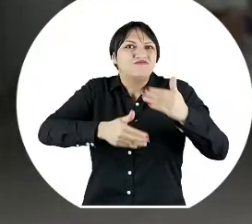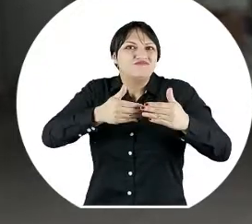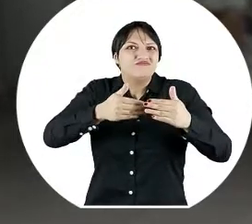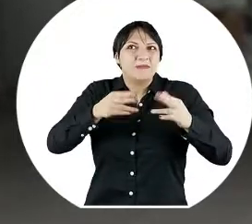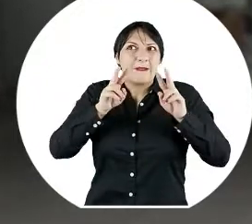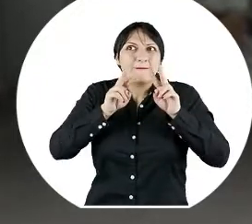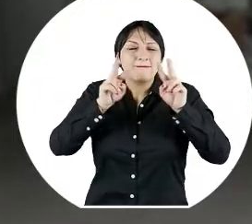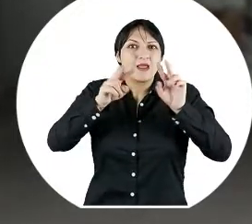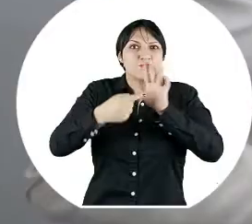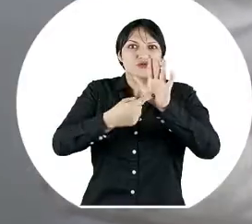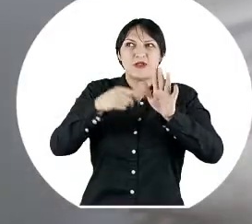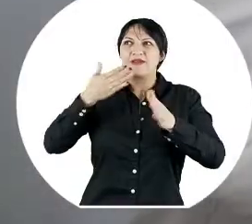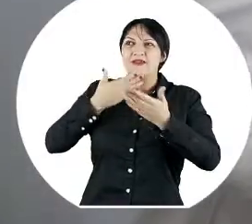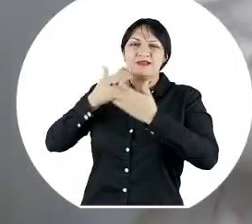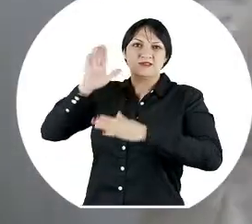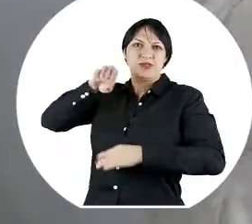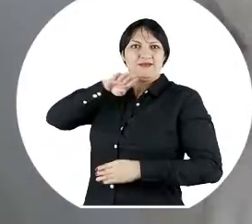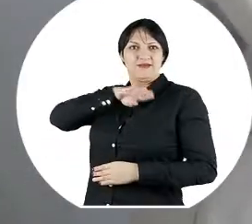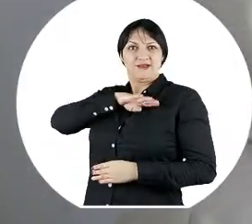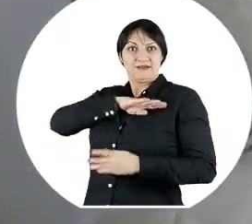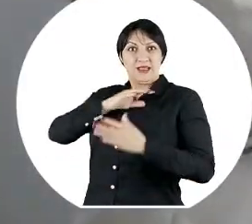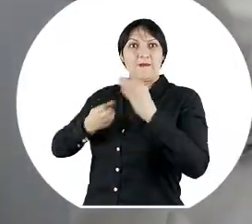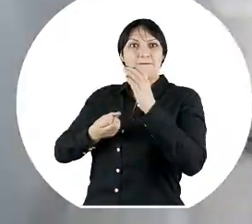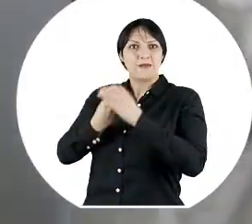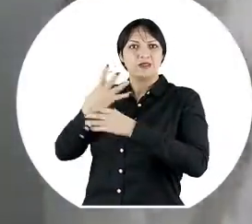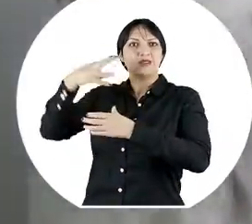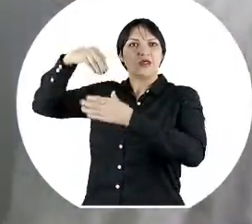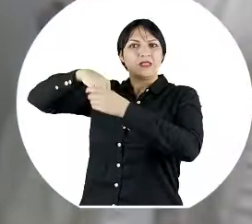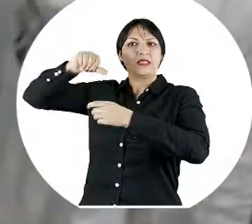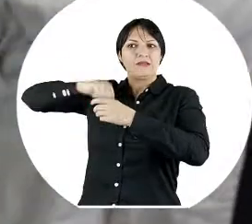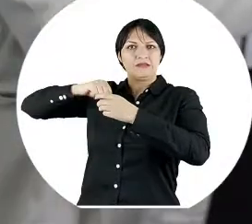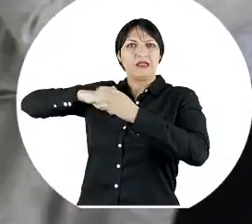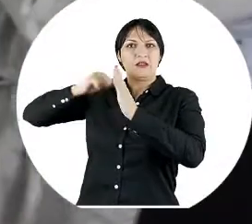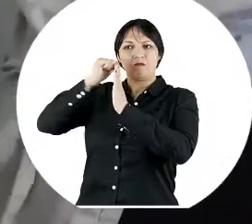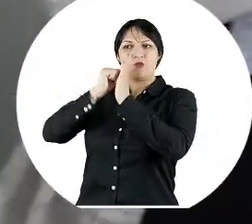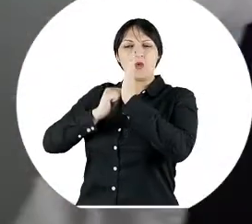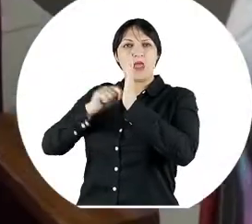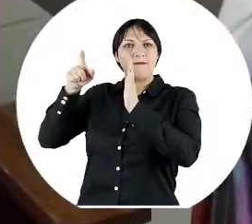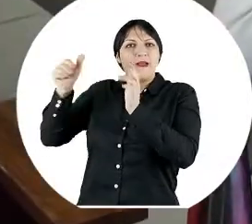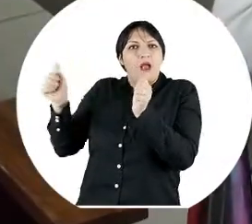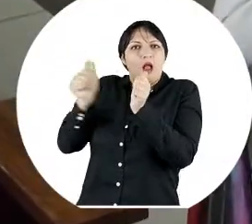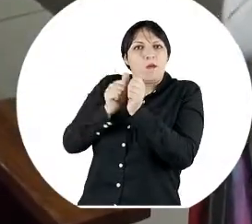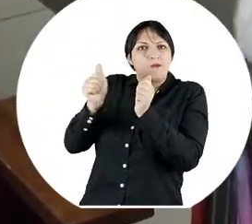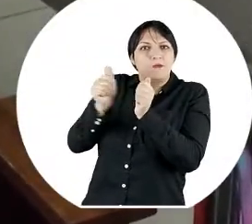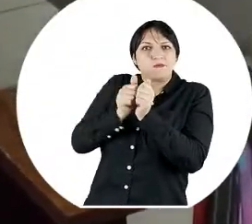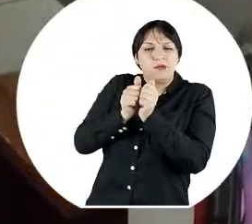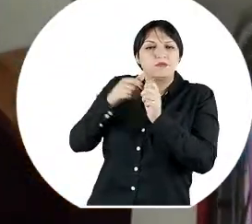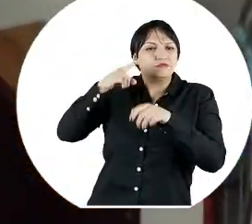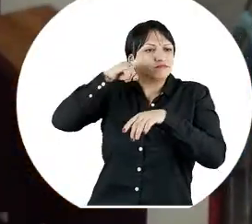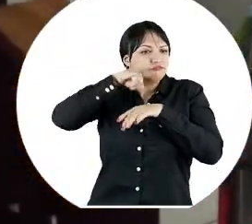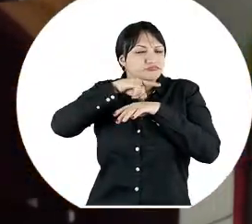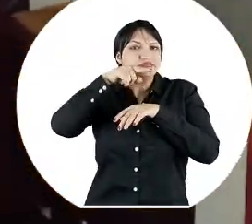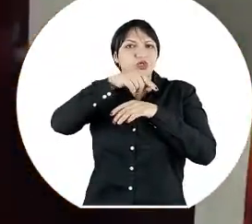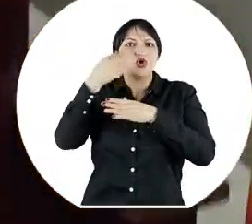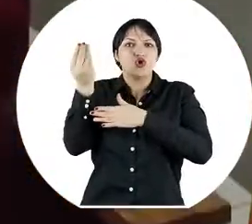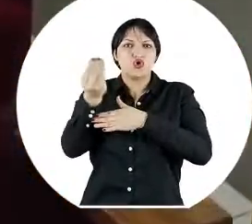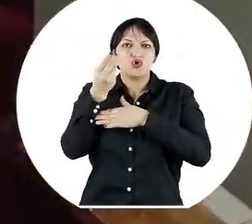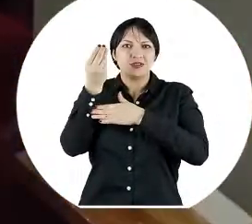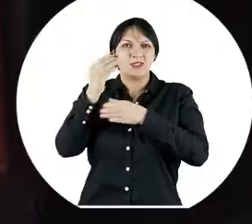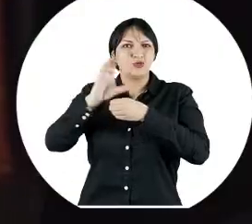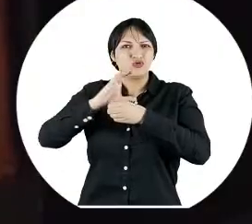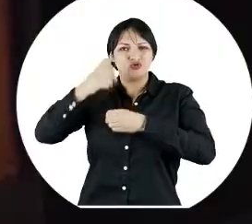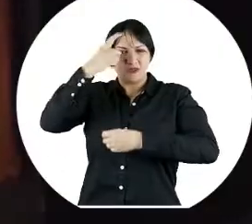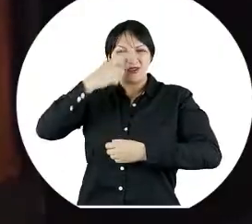se maneja desde la Alcaldía de Pasto, digamos en el marco de la logística y del acompañamiento, que es el Consejo Ciudadano de